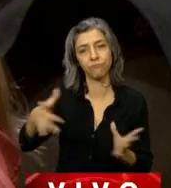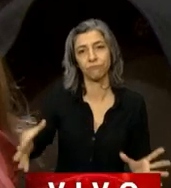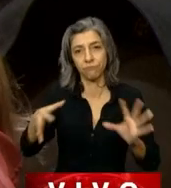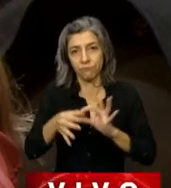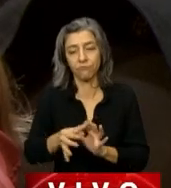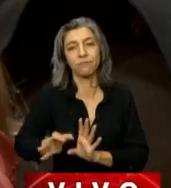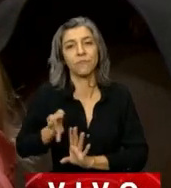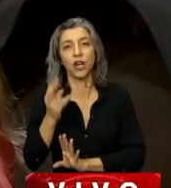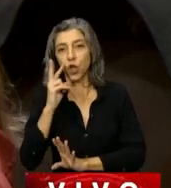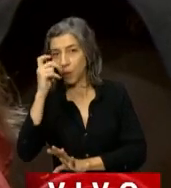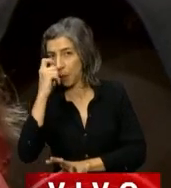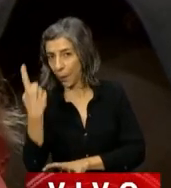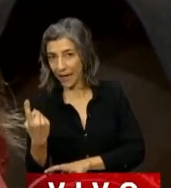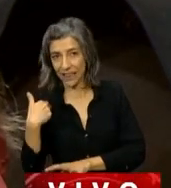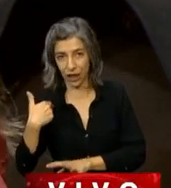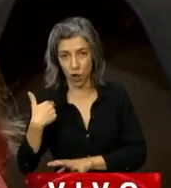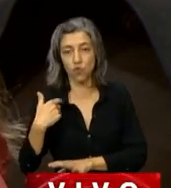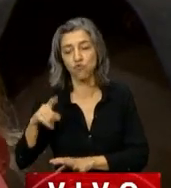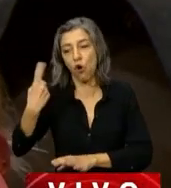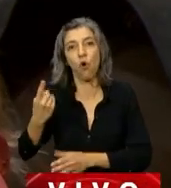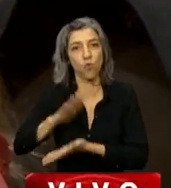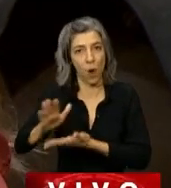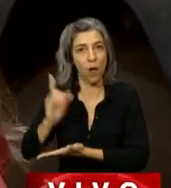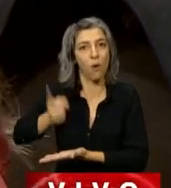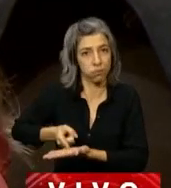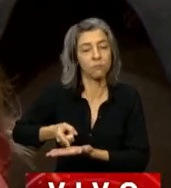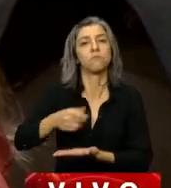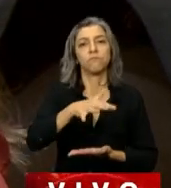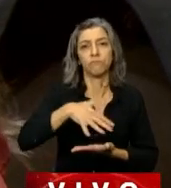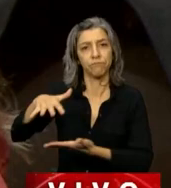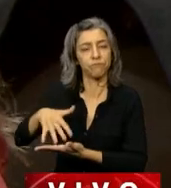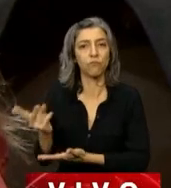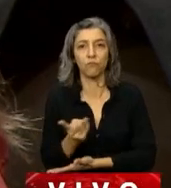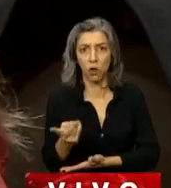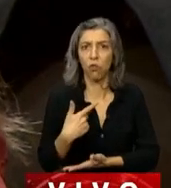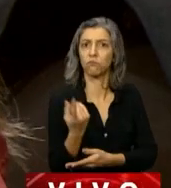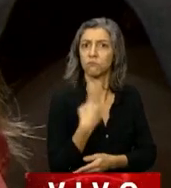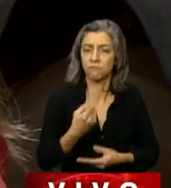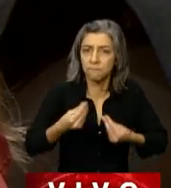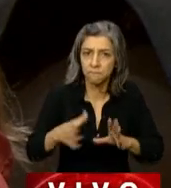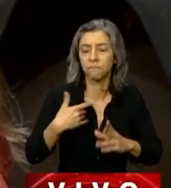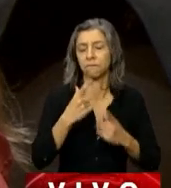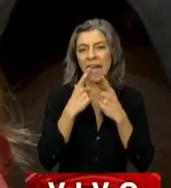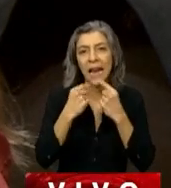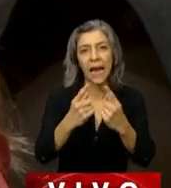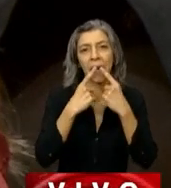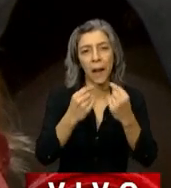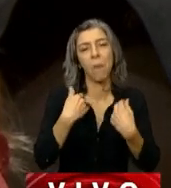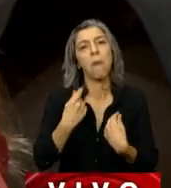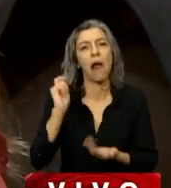año 2021, nuestra provincia ha realizado numerosos reclamos para la efectivización del pago de la